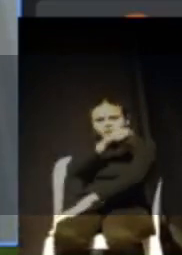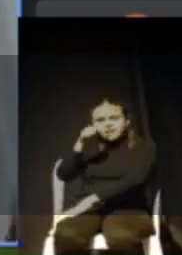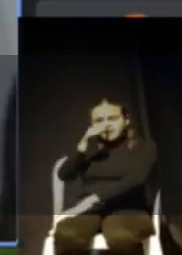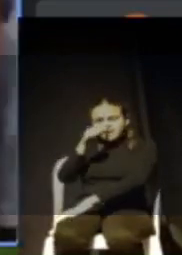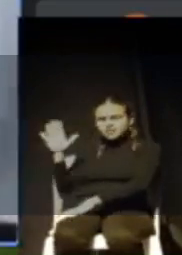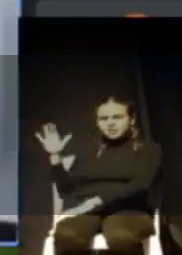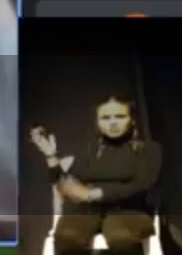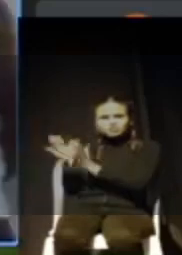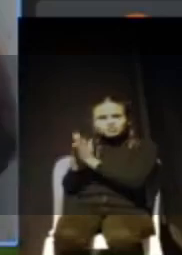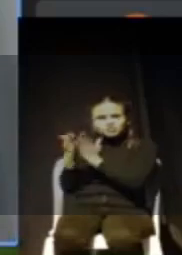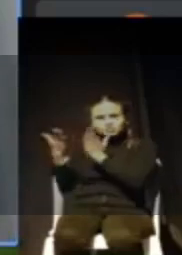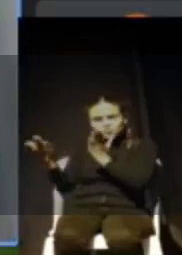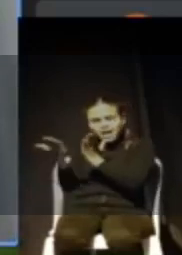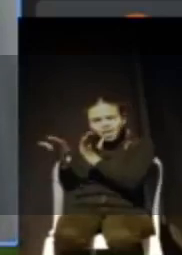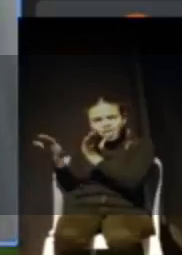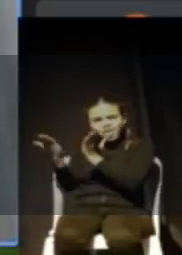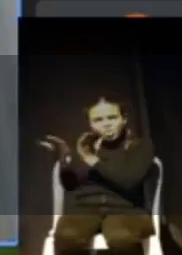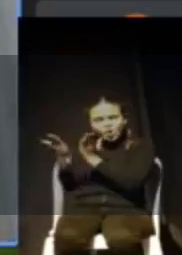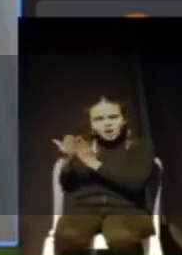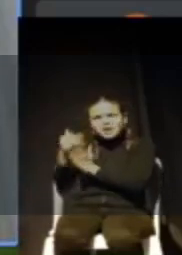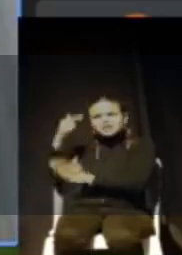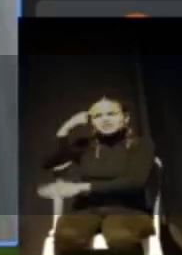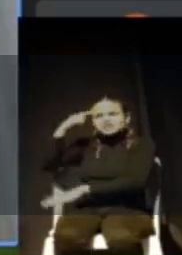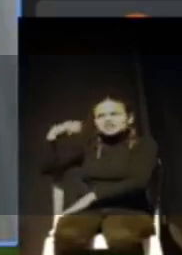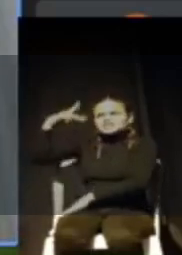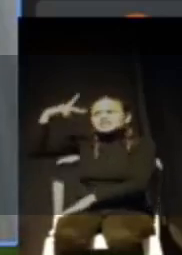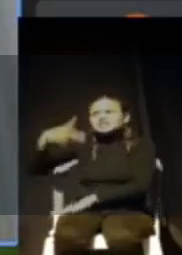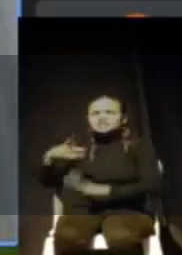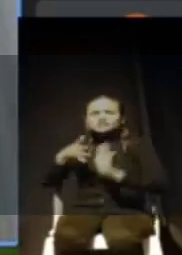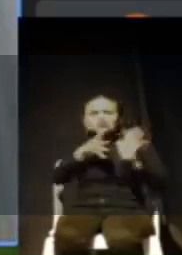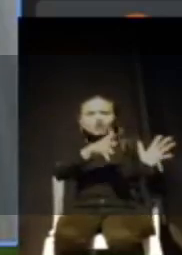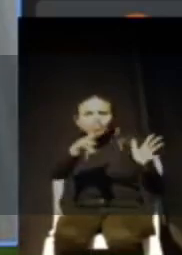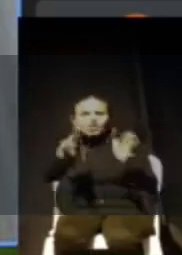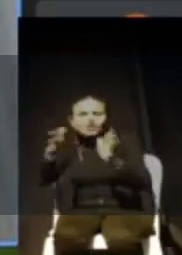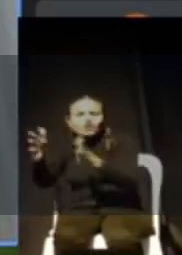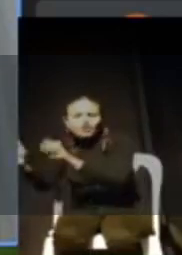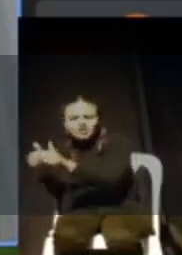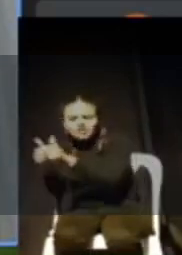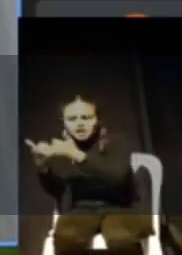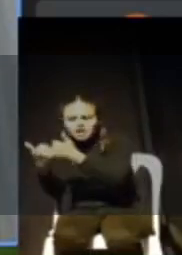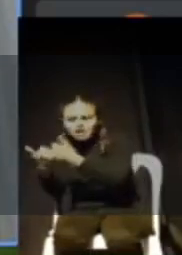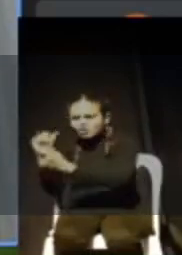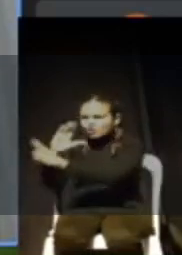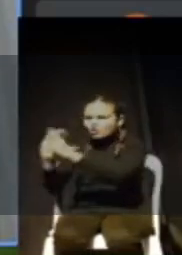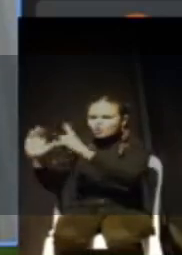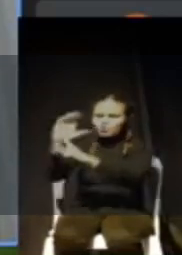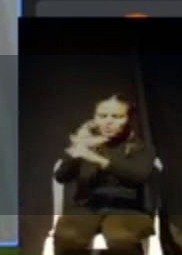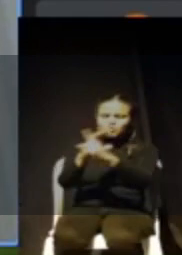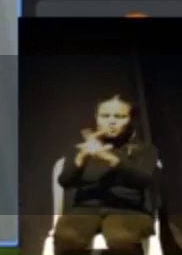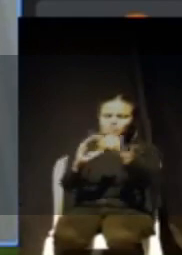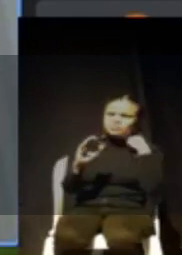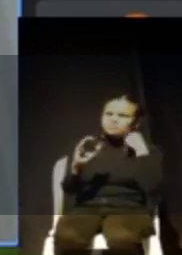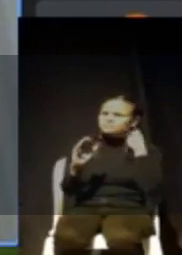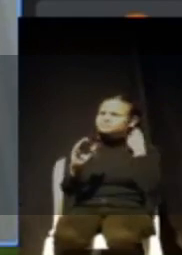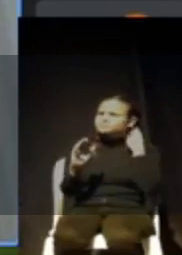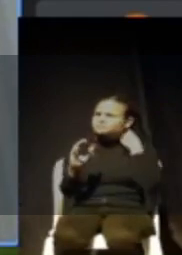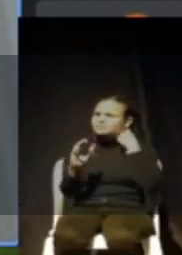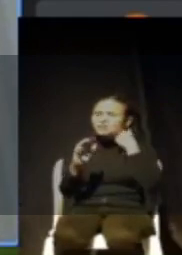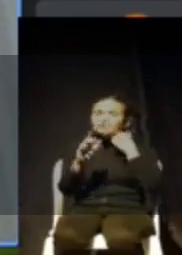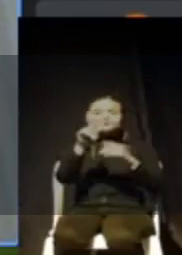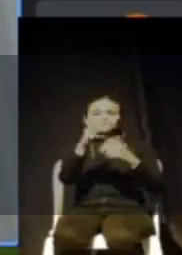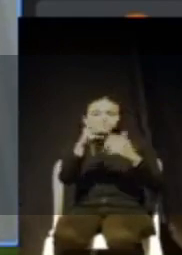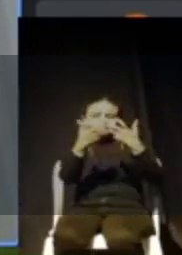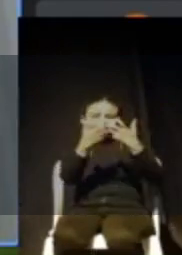papel de la Cátedra de Estudios Afrocolombianos de la Educación, pues tendría que ver con plantear esas rupturas frente a este sistema